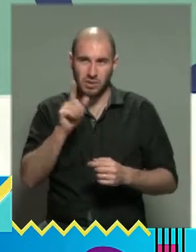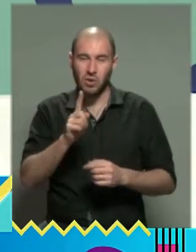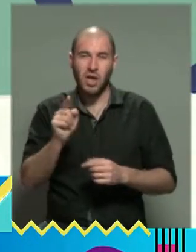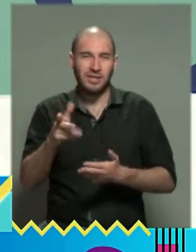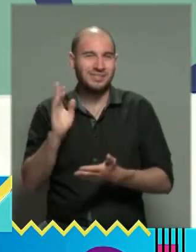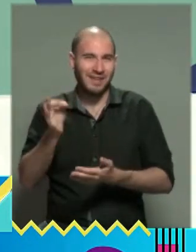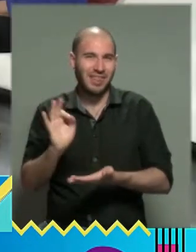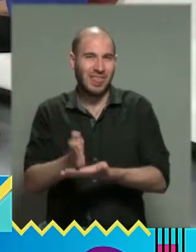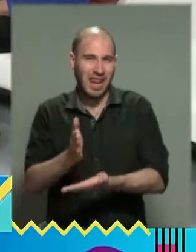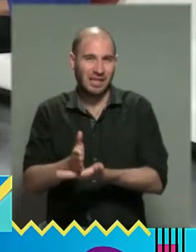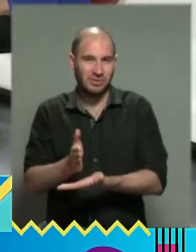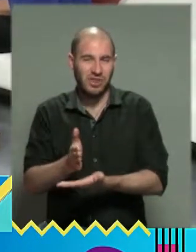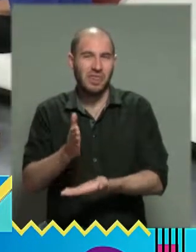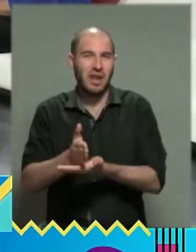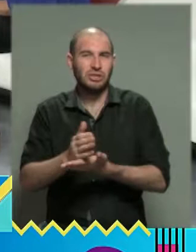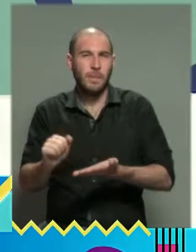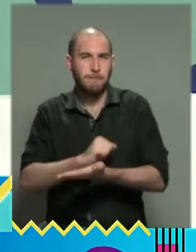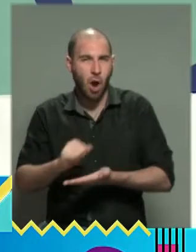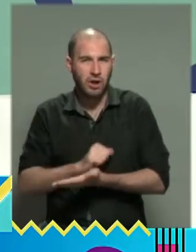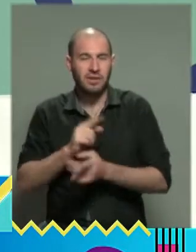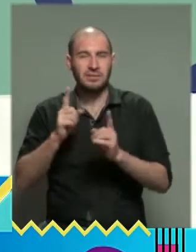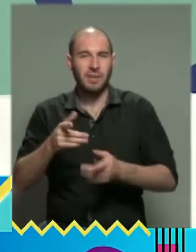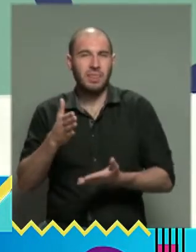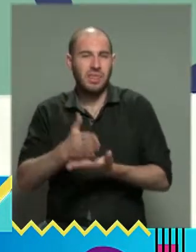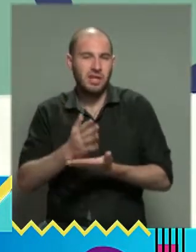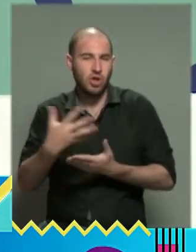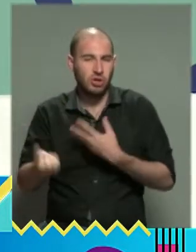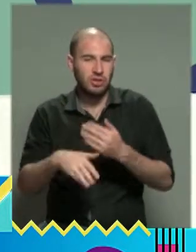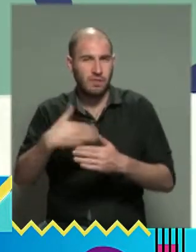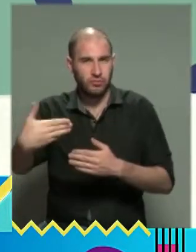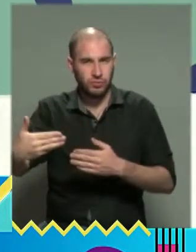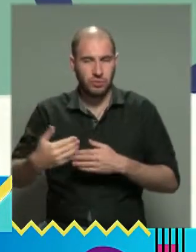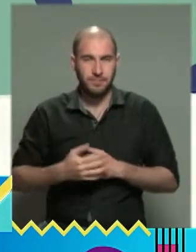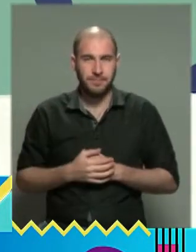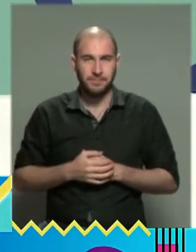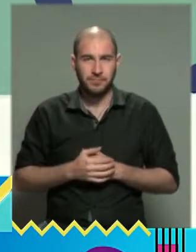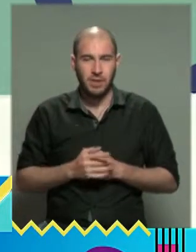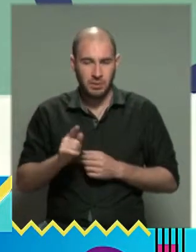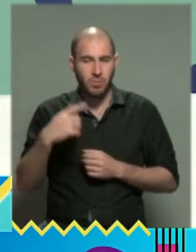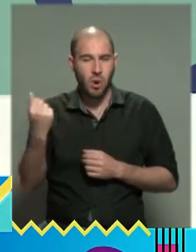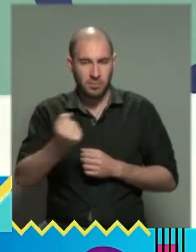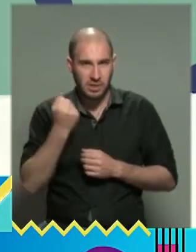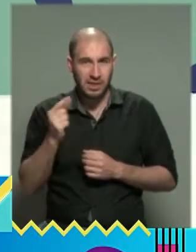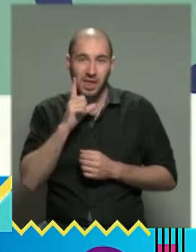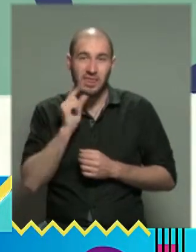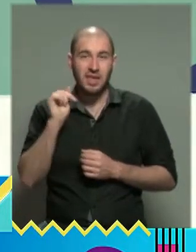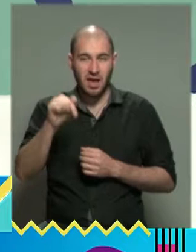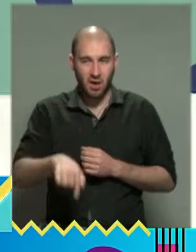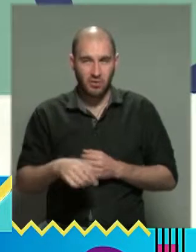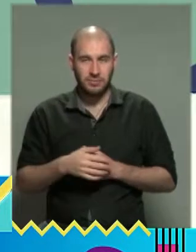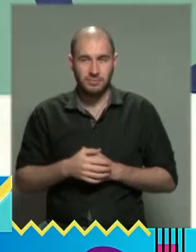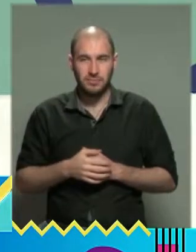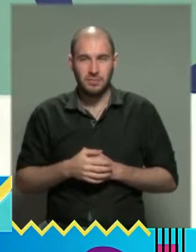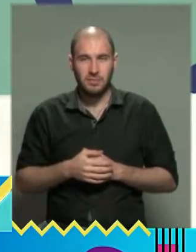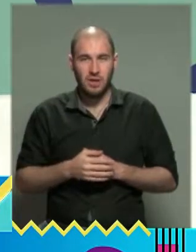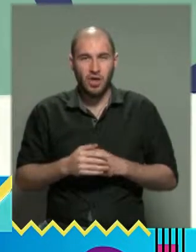de derechos, de los derechos vulnerados y de los derechos que pueden llegar a tener. Y sería importante que en este día,